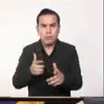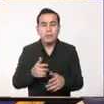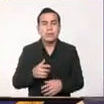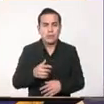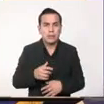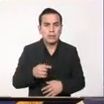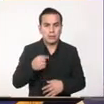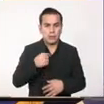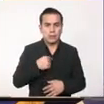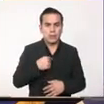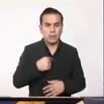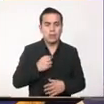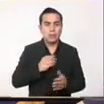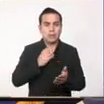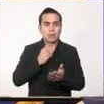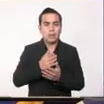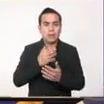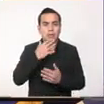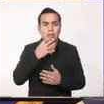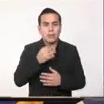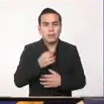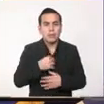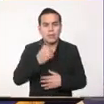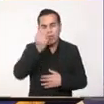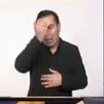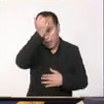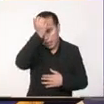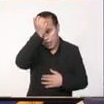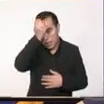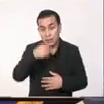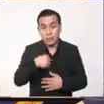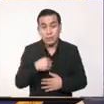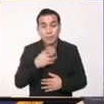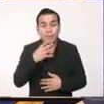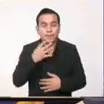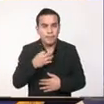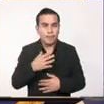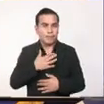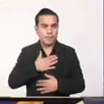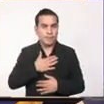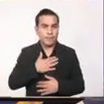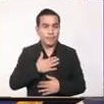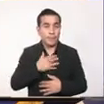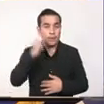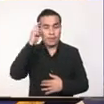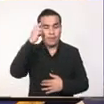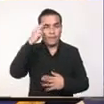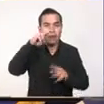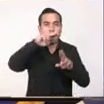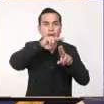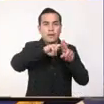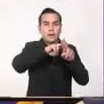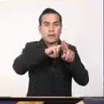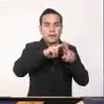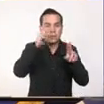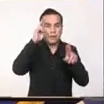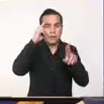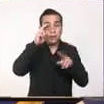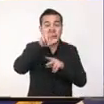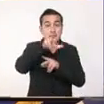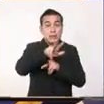decir, sí, tú estuviste ahí. Sí, yo estuve ahí. A mí también me engañaron, como a la mayoría de salvadoreños. Nos sujetan a Arena, un partido que se